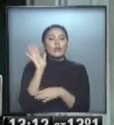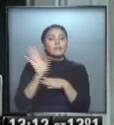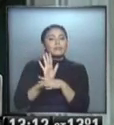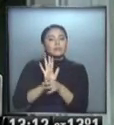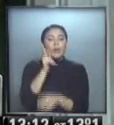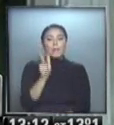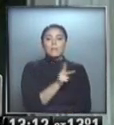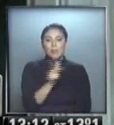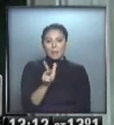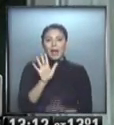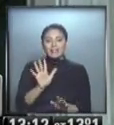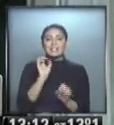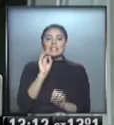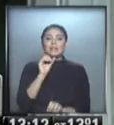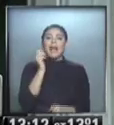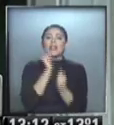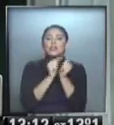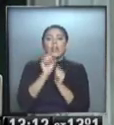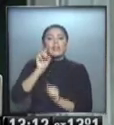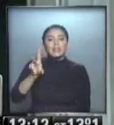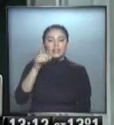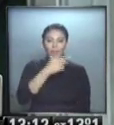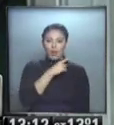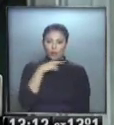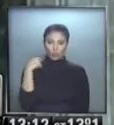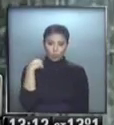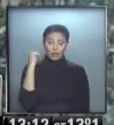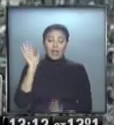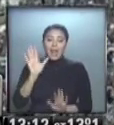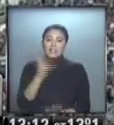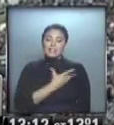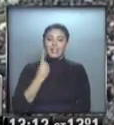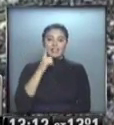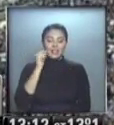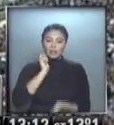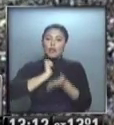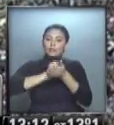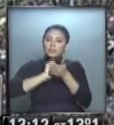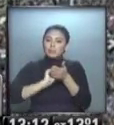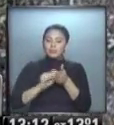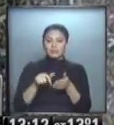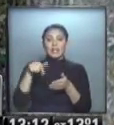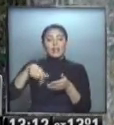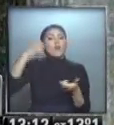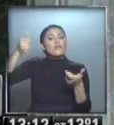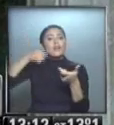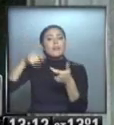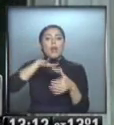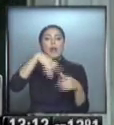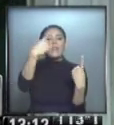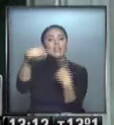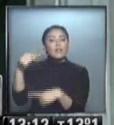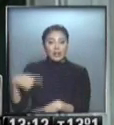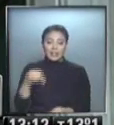historia de un cura ese es el título por ahora que manejan desde la producción producción de pablo bossi producción también es una co-producción y va a firmar en distintos lugares